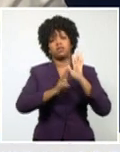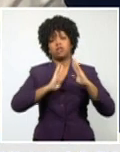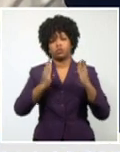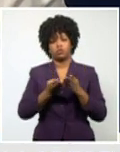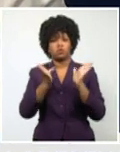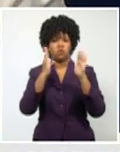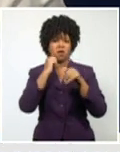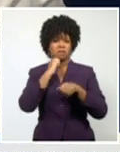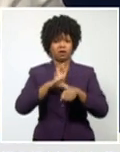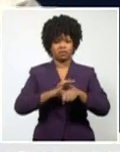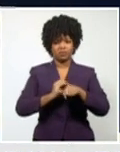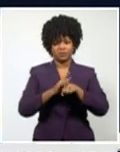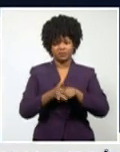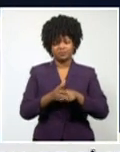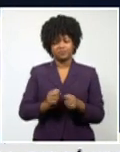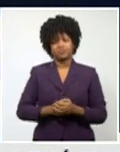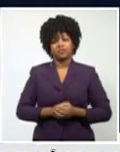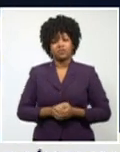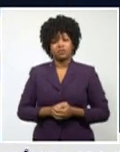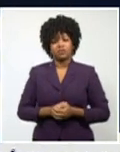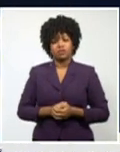correctamente. Nosotros